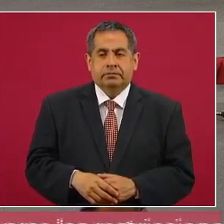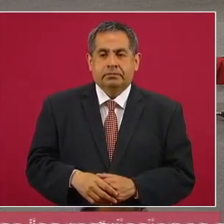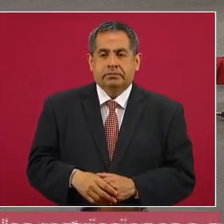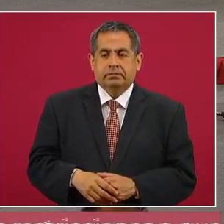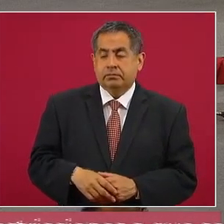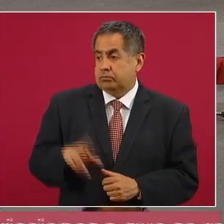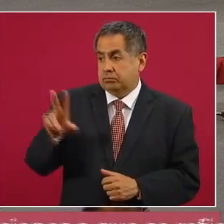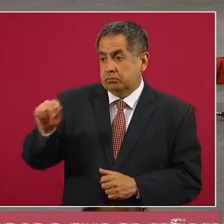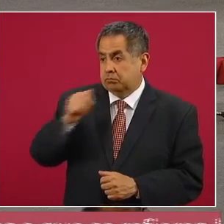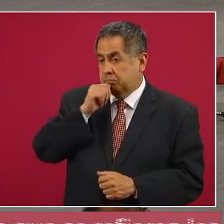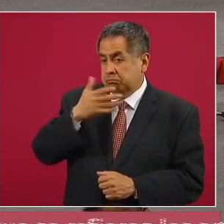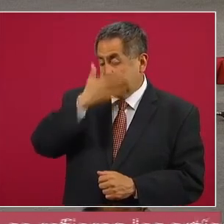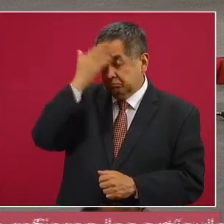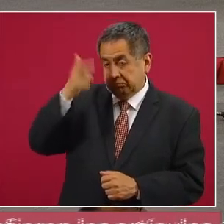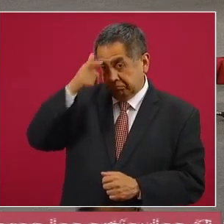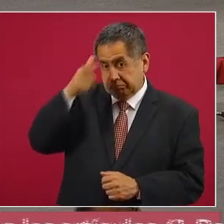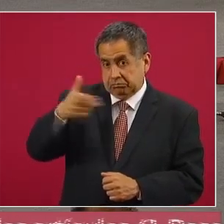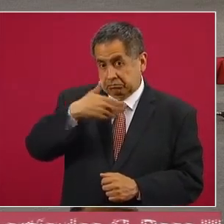No, que yo sepa.